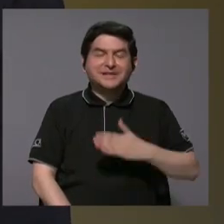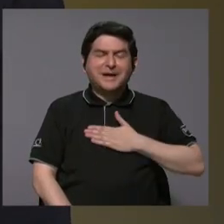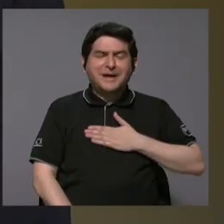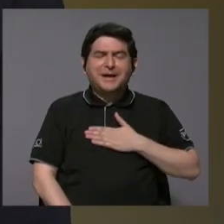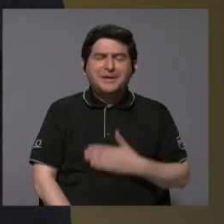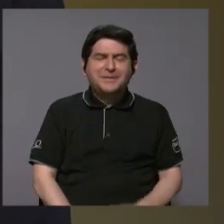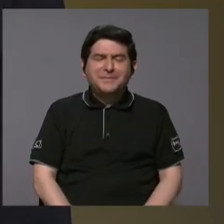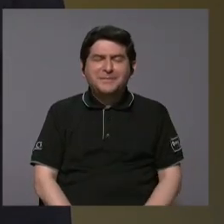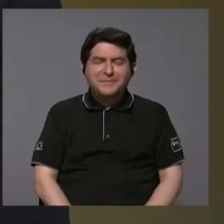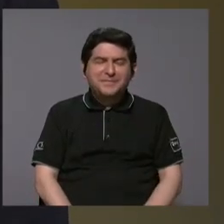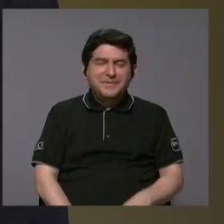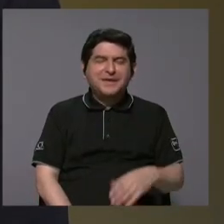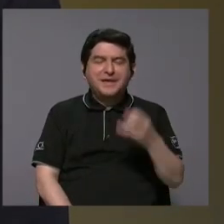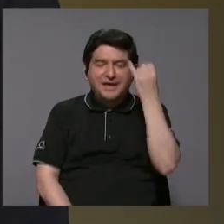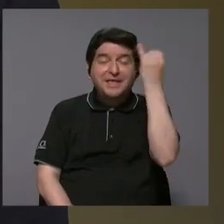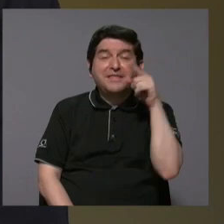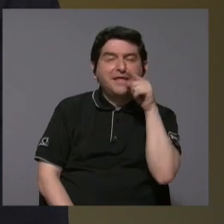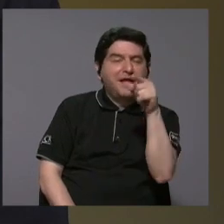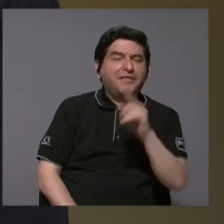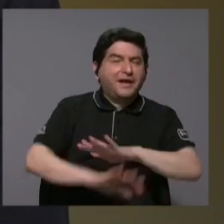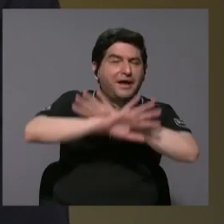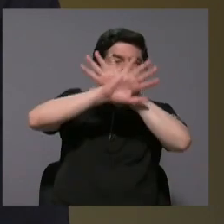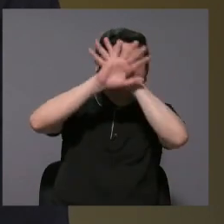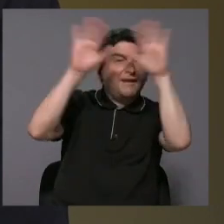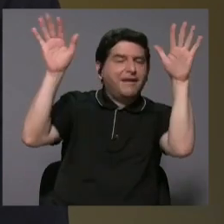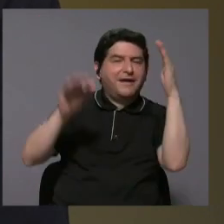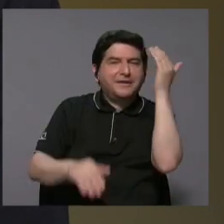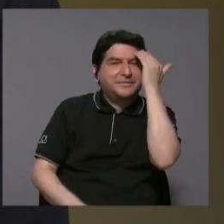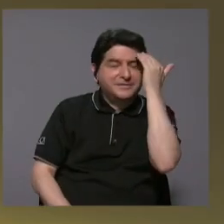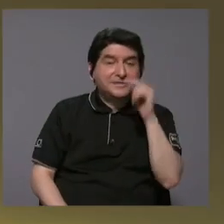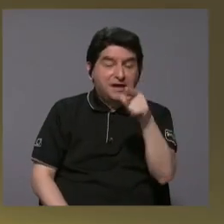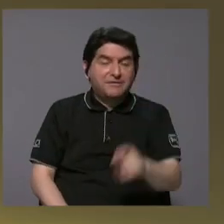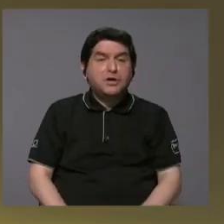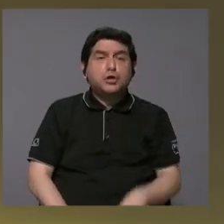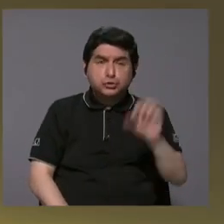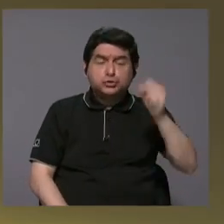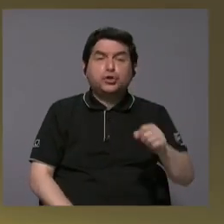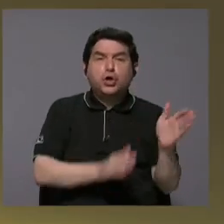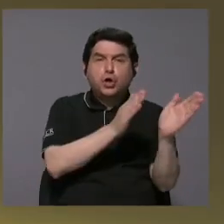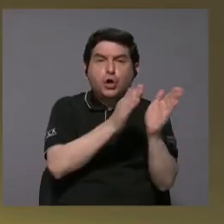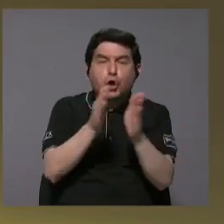de don Rosendo, ordenando conejos,